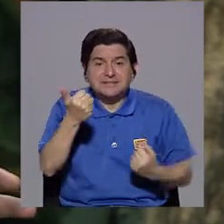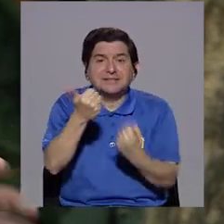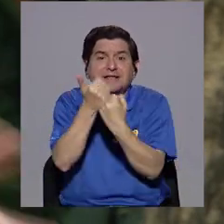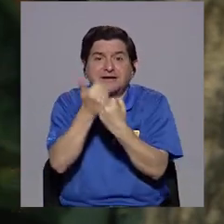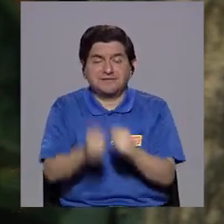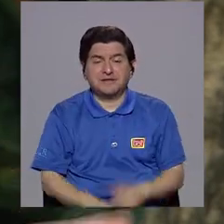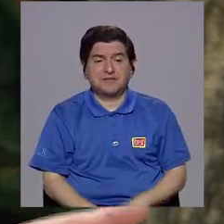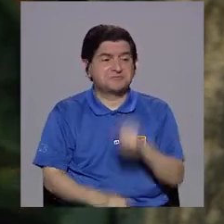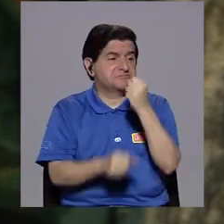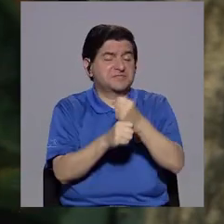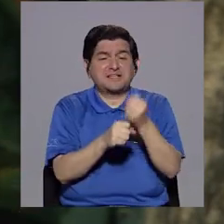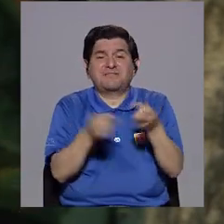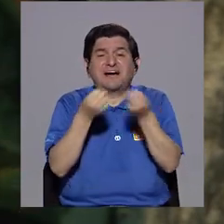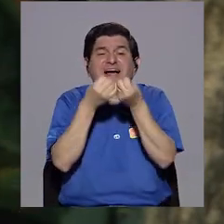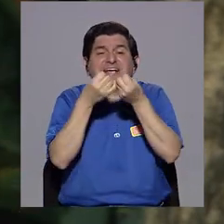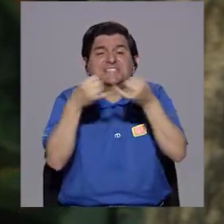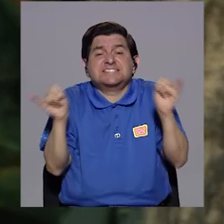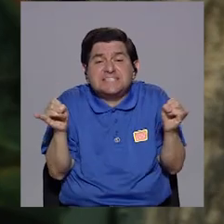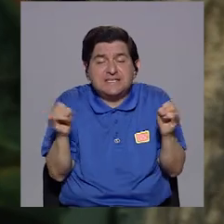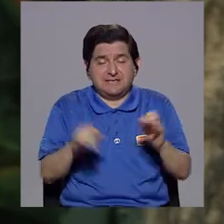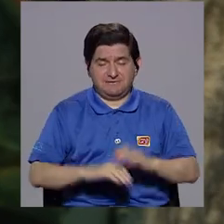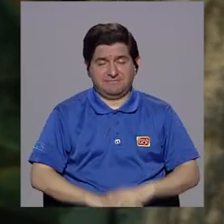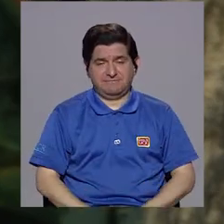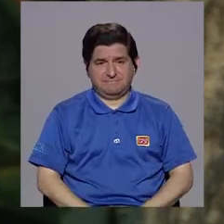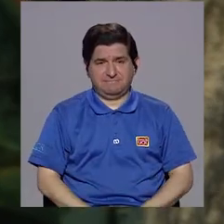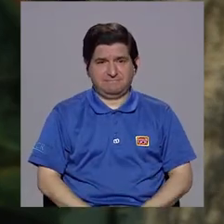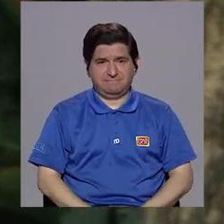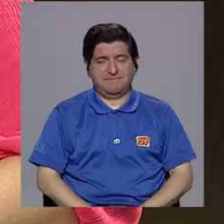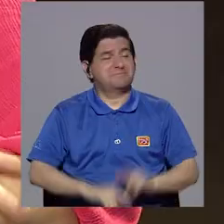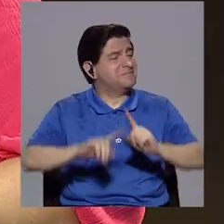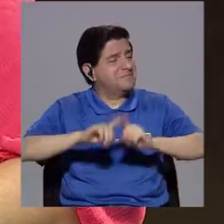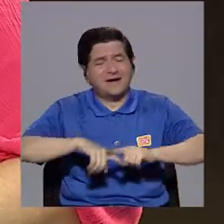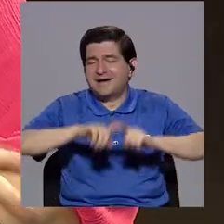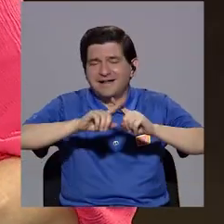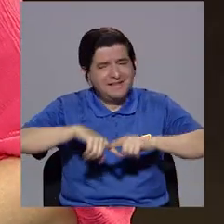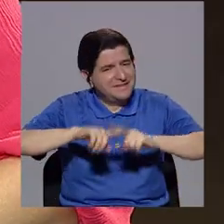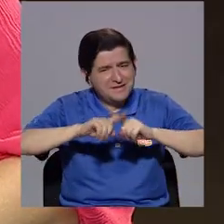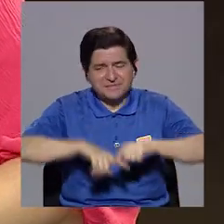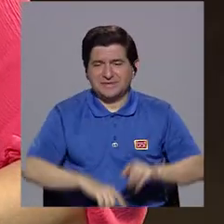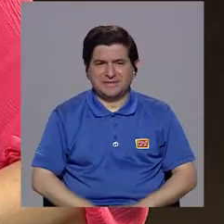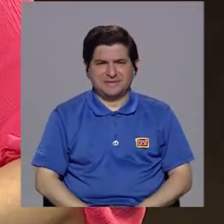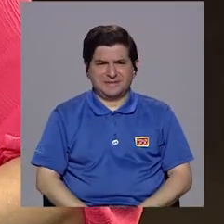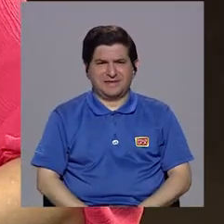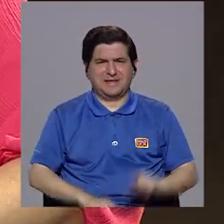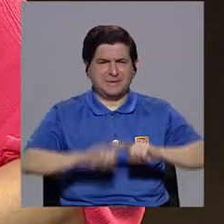apoyo, pues lo trabaja así, otra vez. Okay.